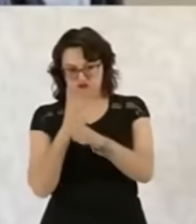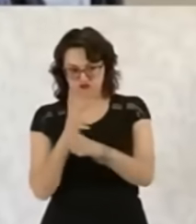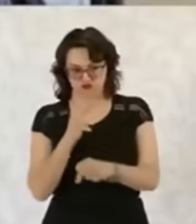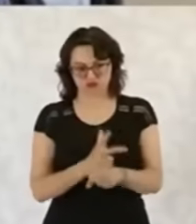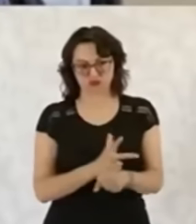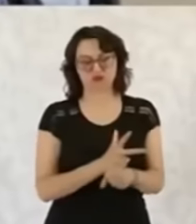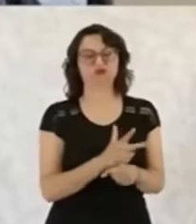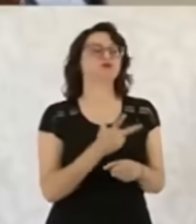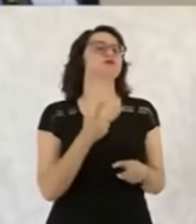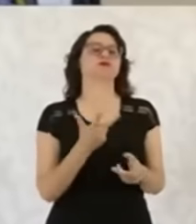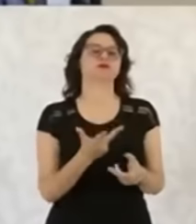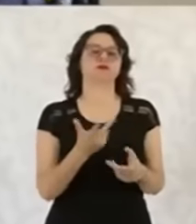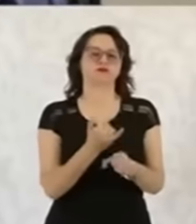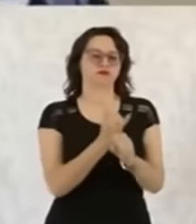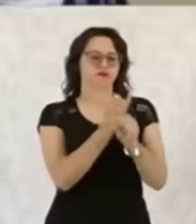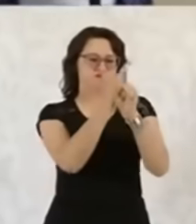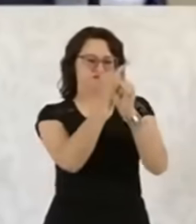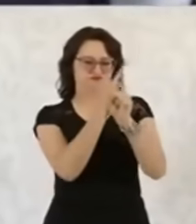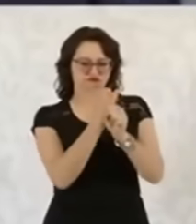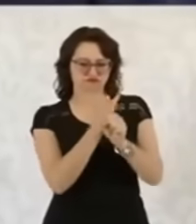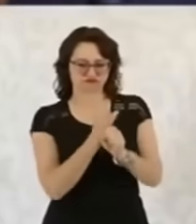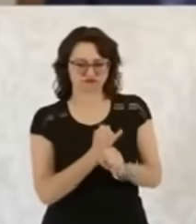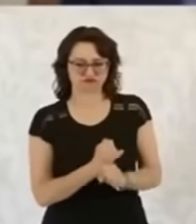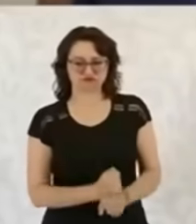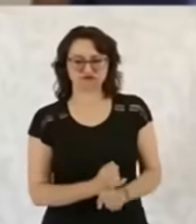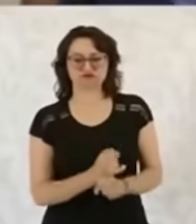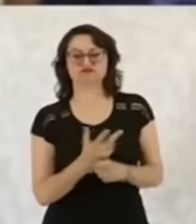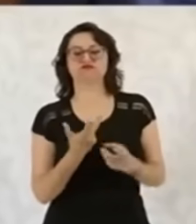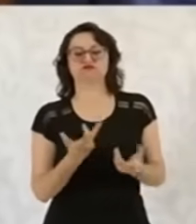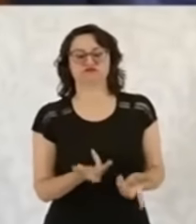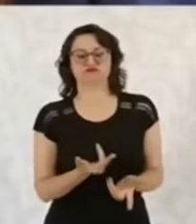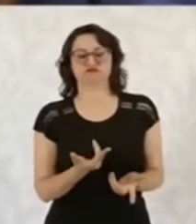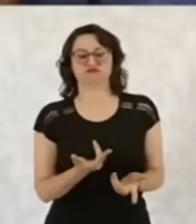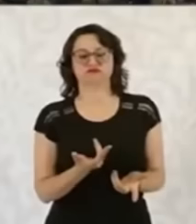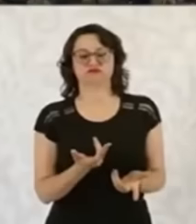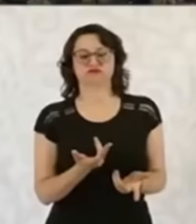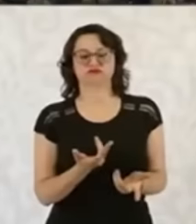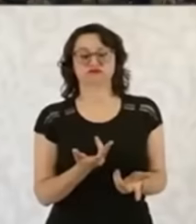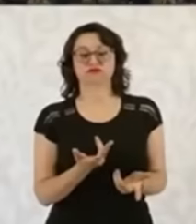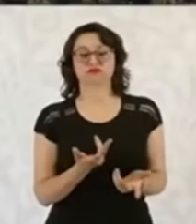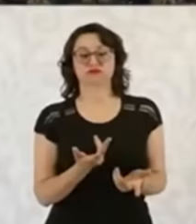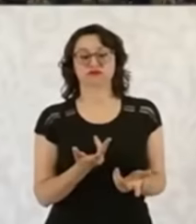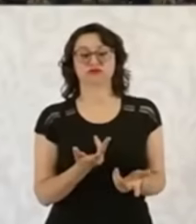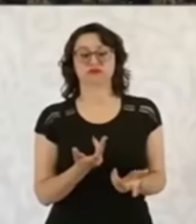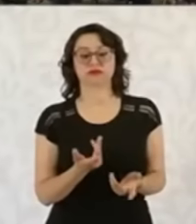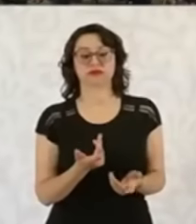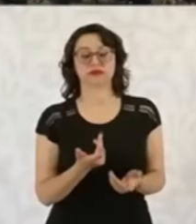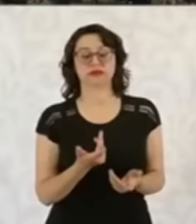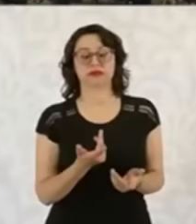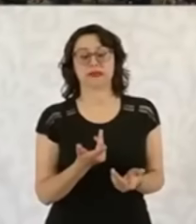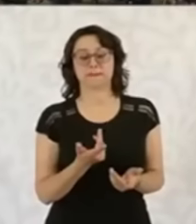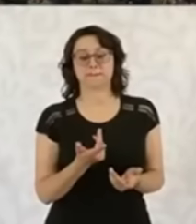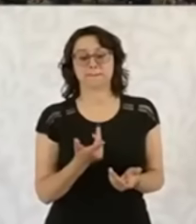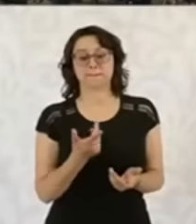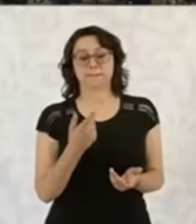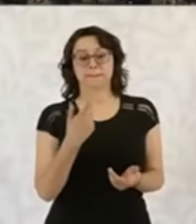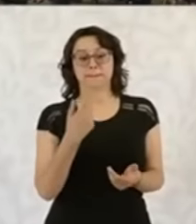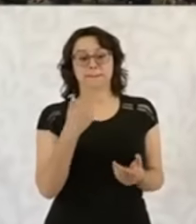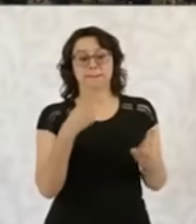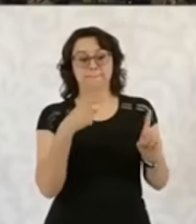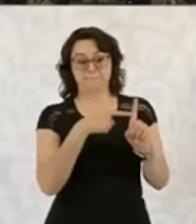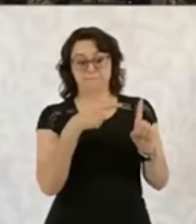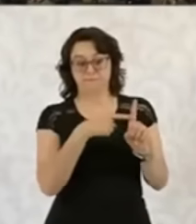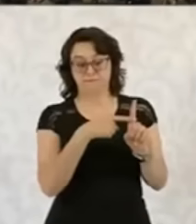en torno a esta investigación de carácter ministerial, que el padre y los hermanos de su esposa